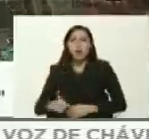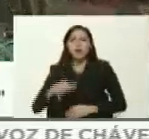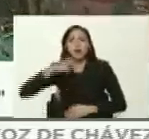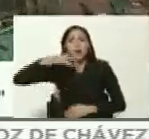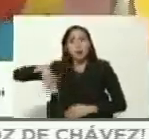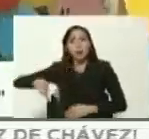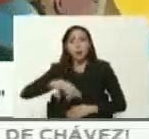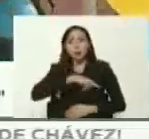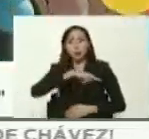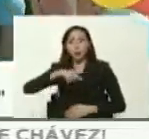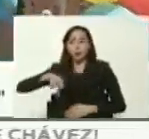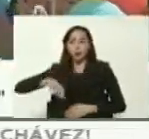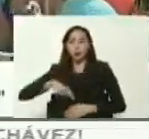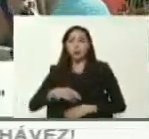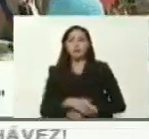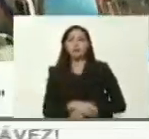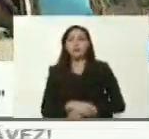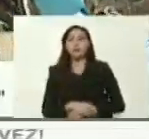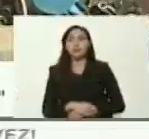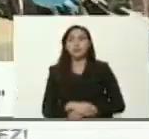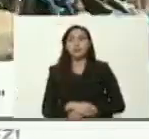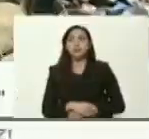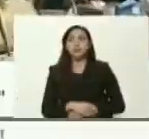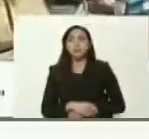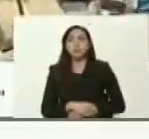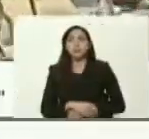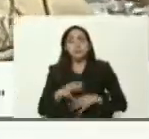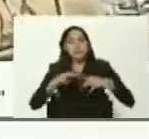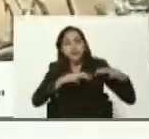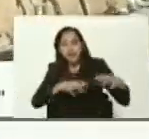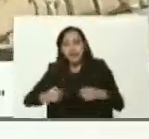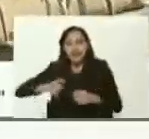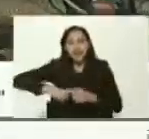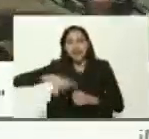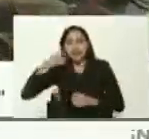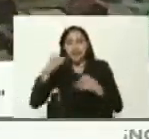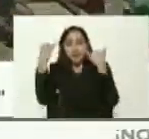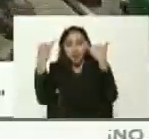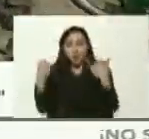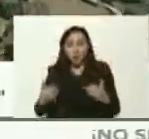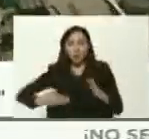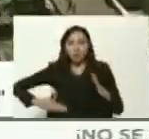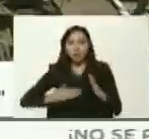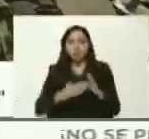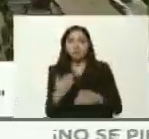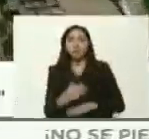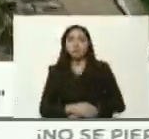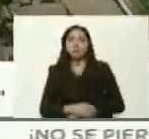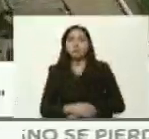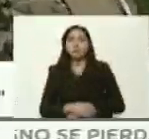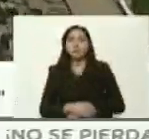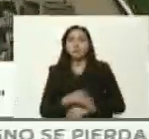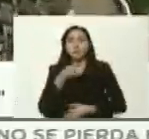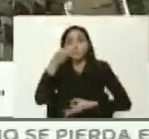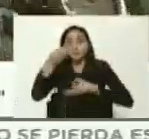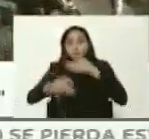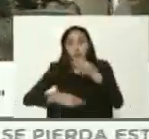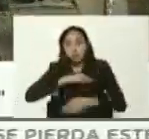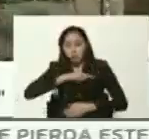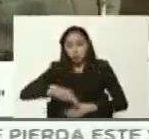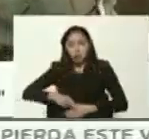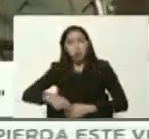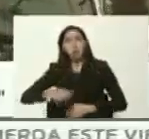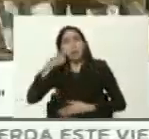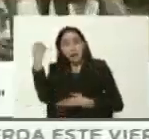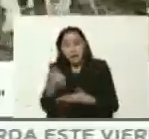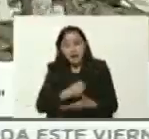a salir de esta guerra que nosotros tenemos en este momento que nos ha atacado. Explicarles que somos guerreras de